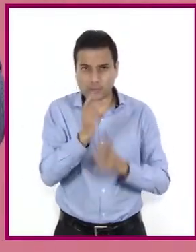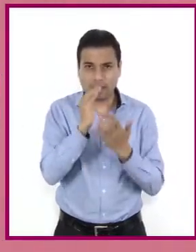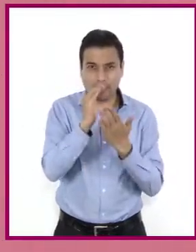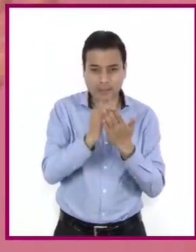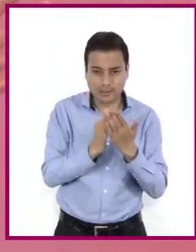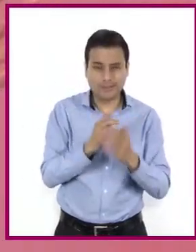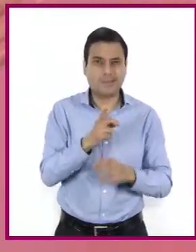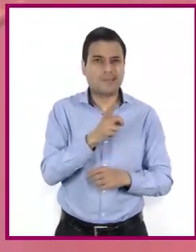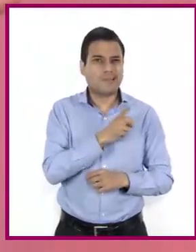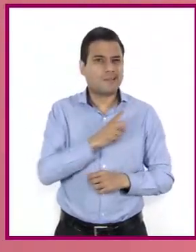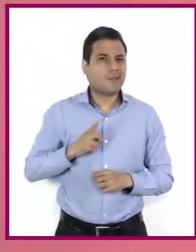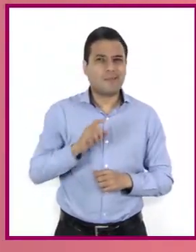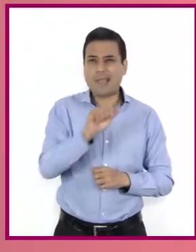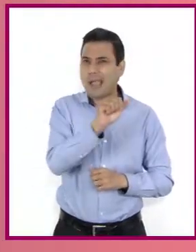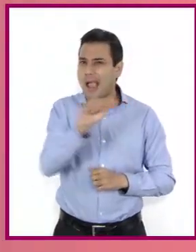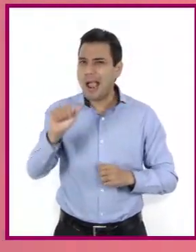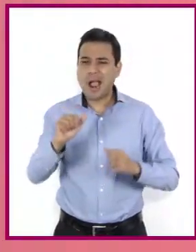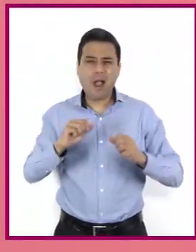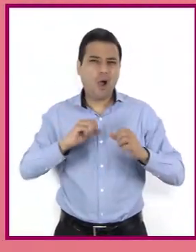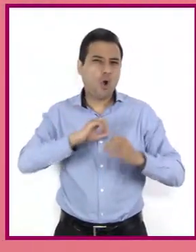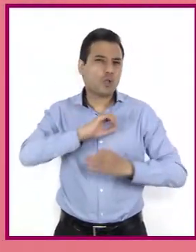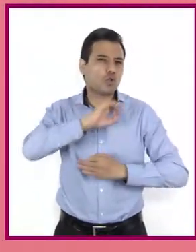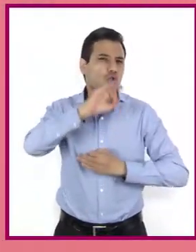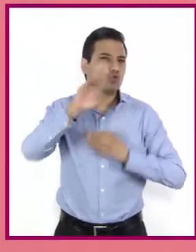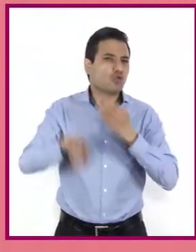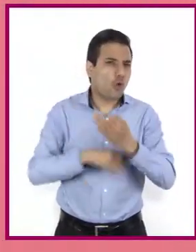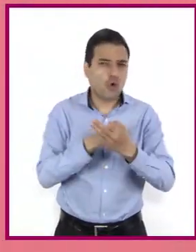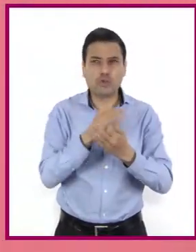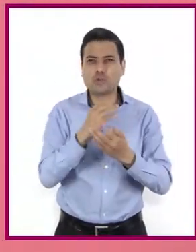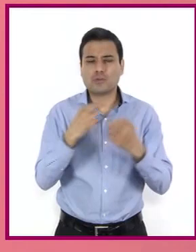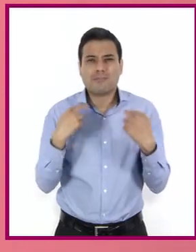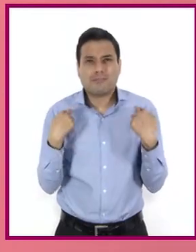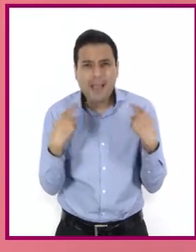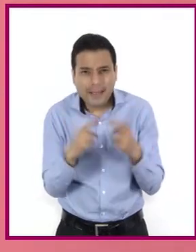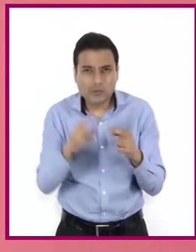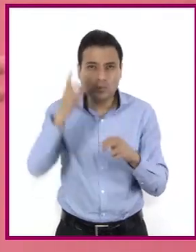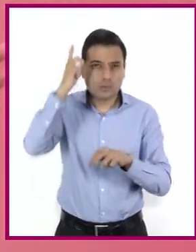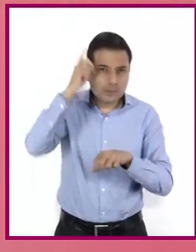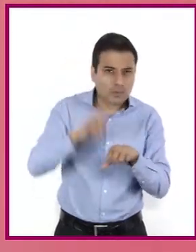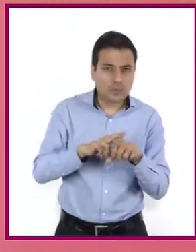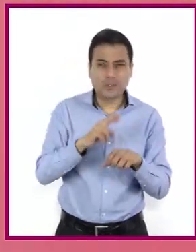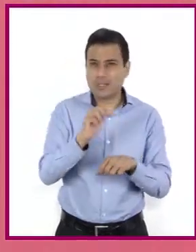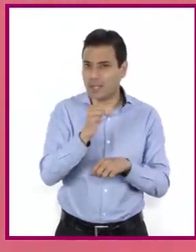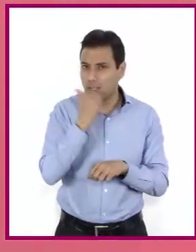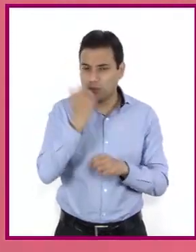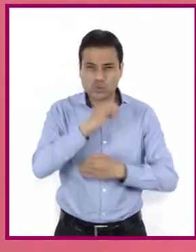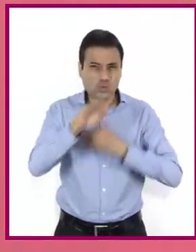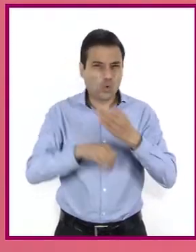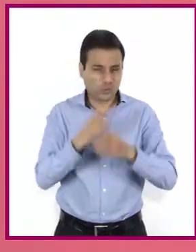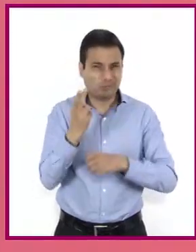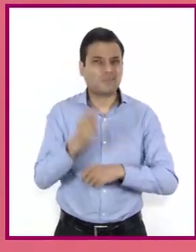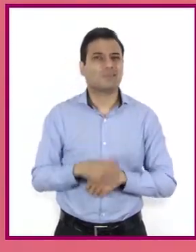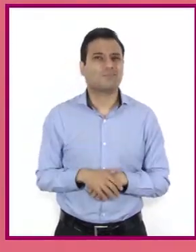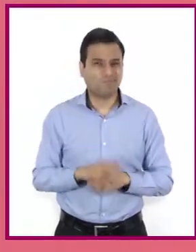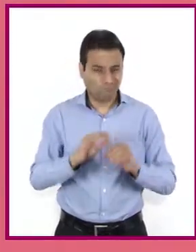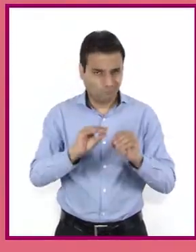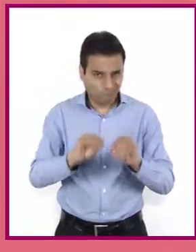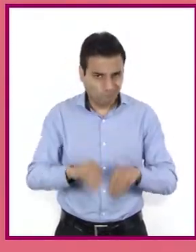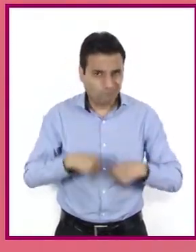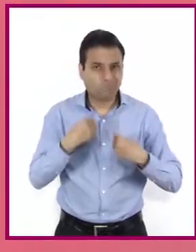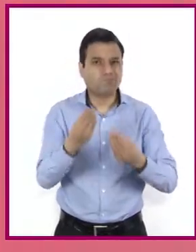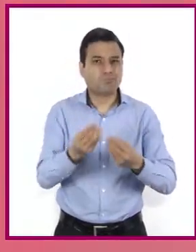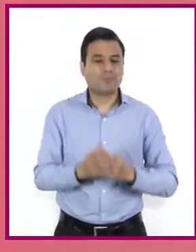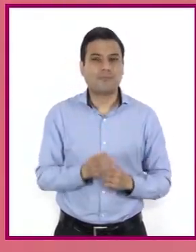realizado a toda la comunidad escolar, maestra, pues todos eran usuarios potenciales de la biblioteca y se les tendría que haber preguntado